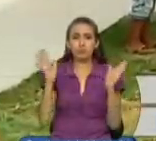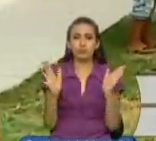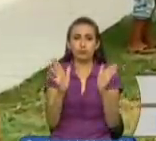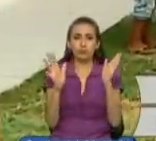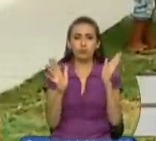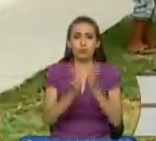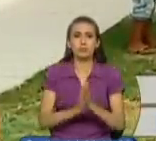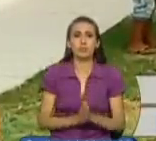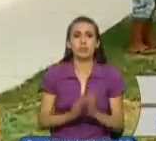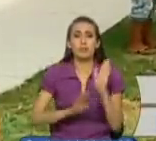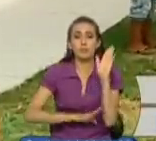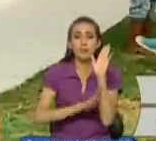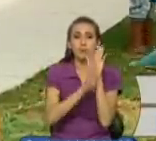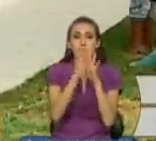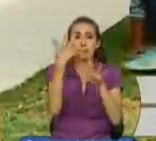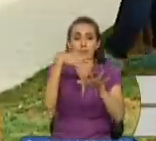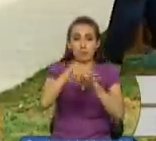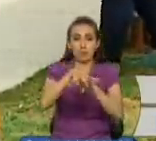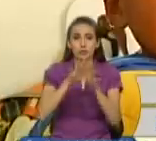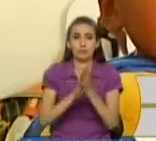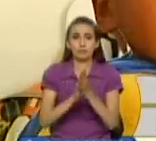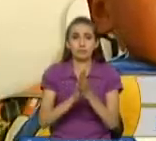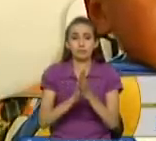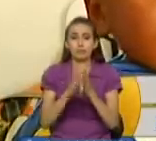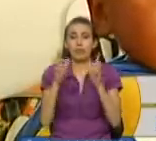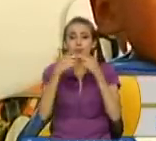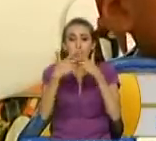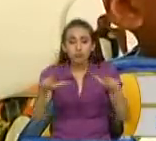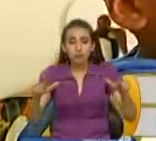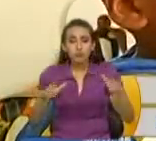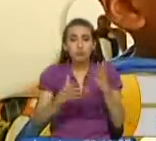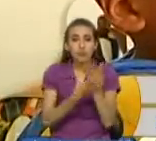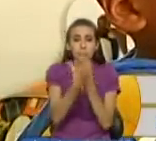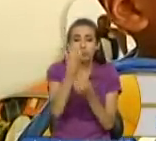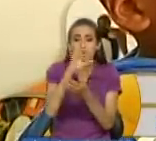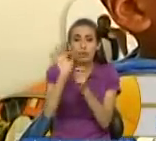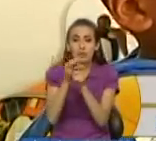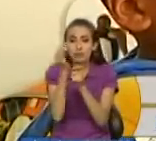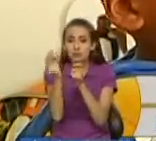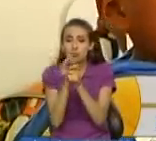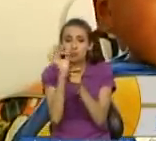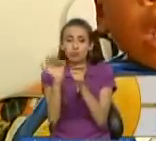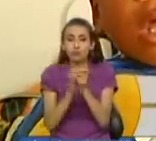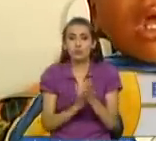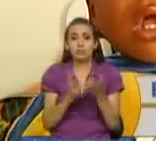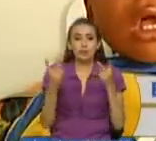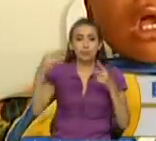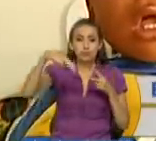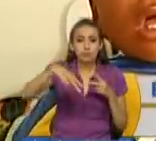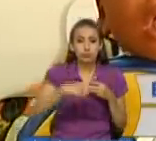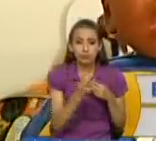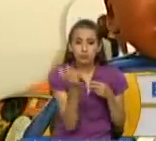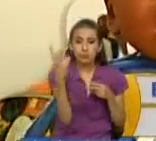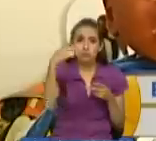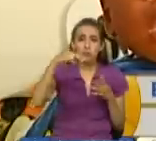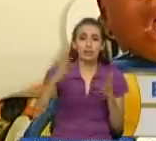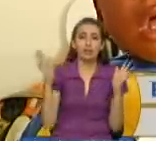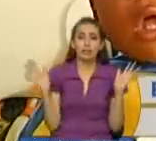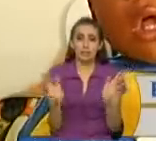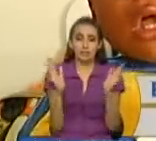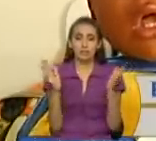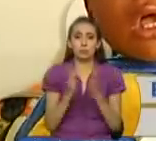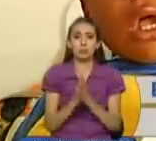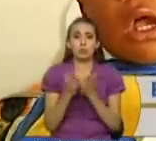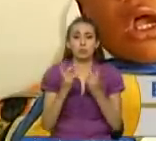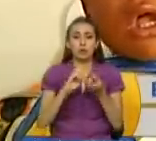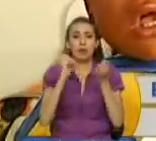integral también desarrollamos lo que es el área de lenguaje motriz fina también motriz gruesa a través todo a través de la estimulación a